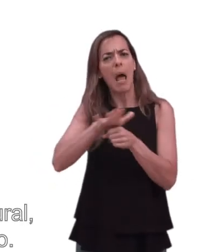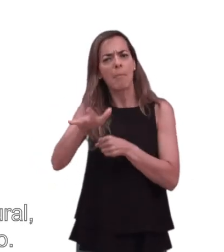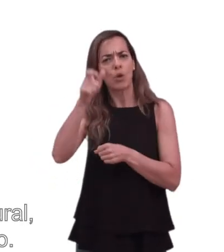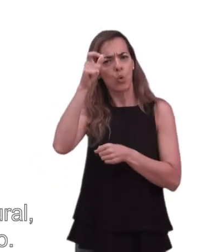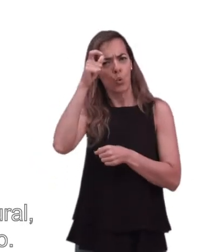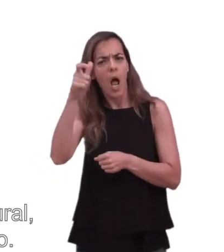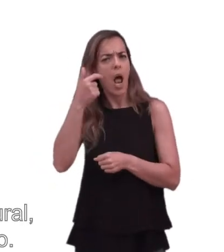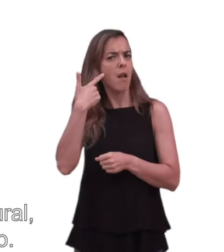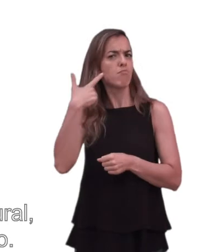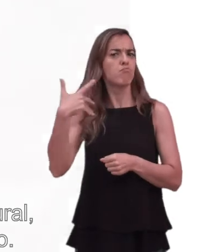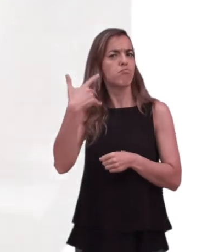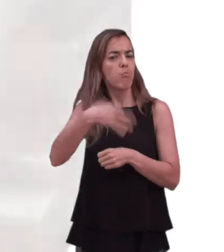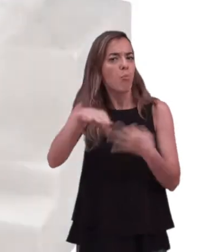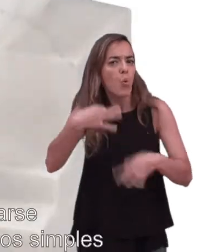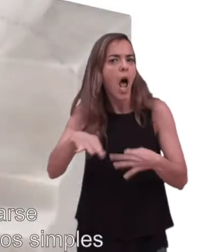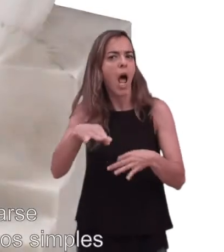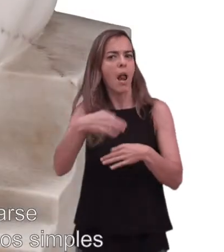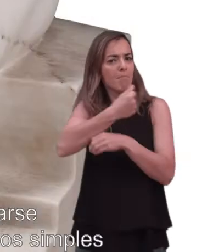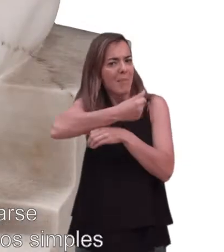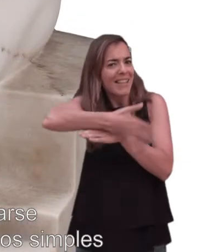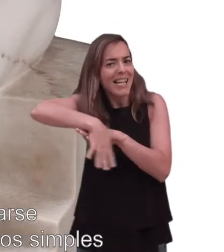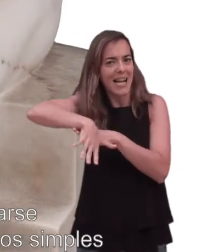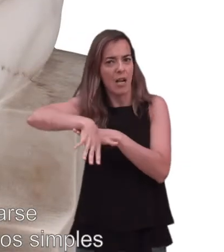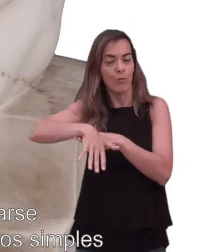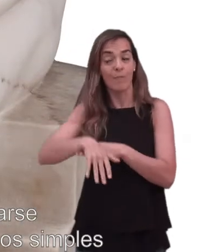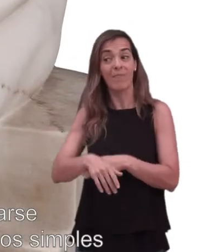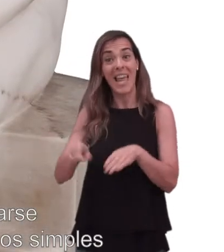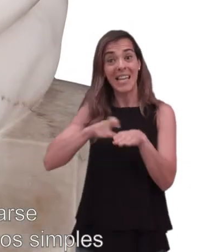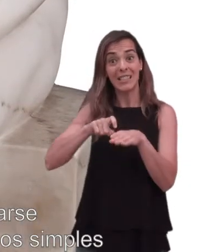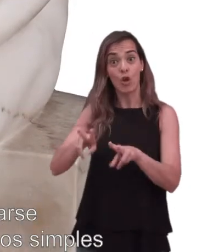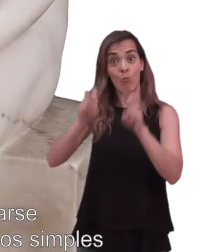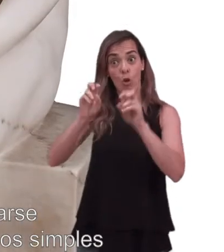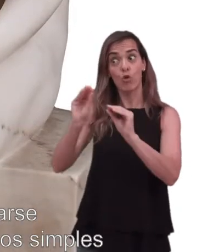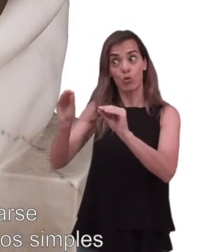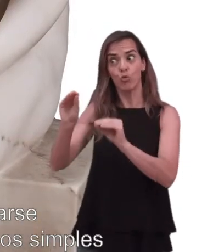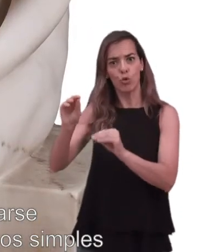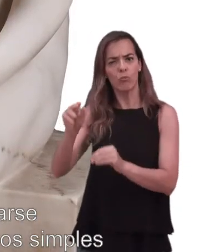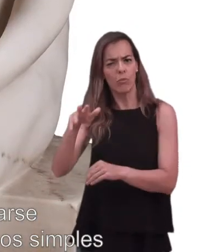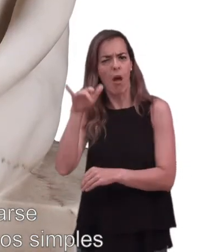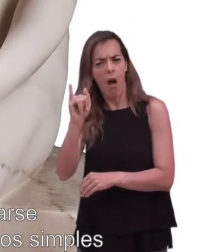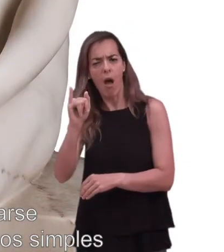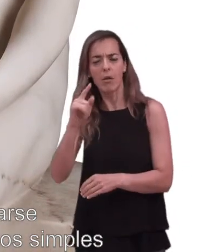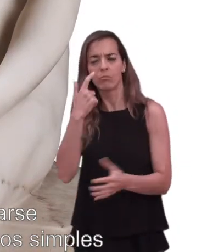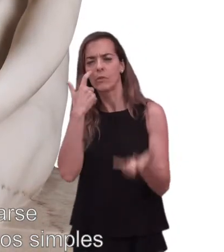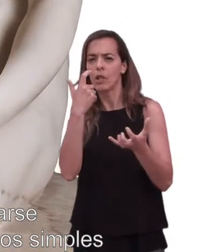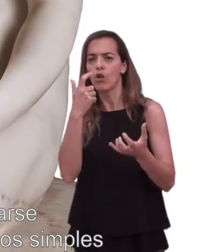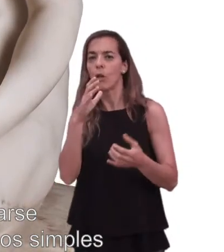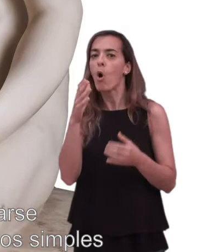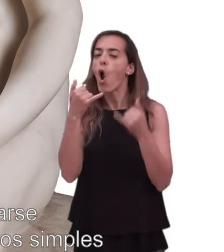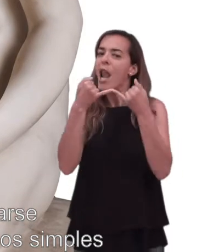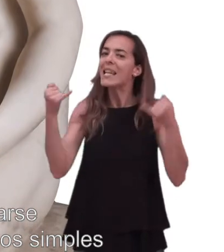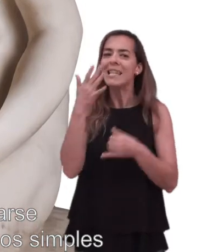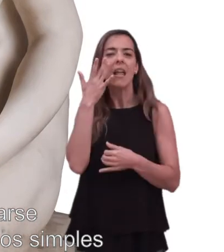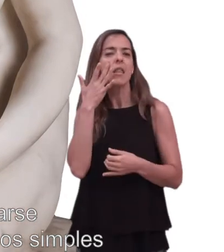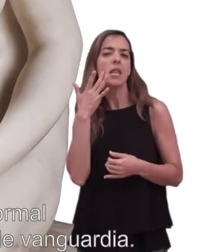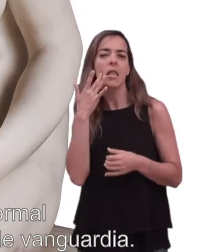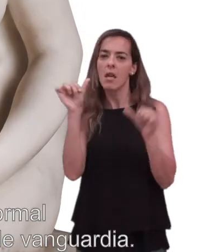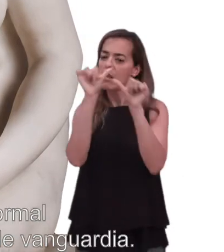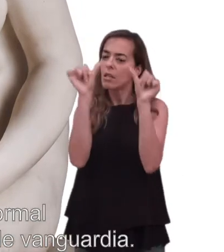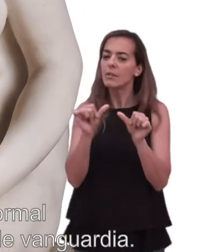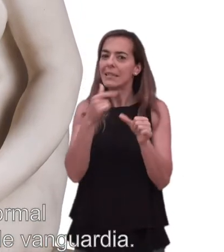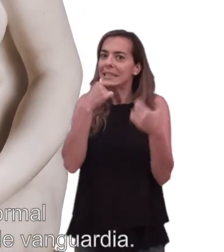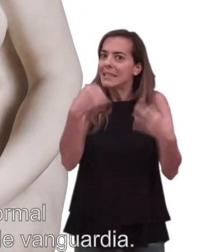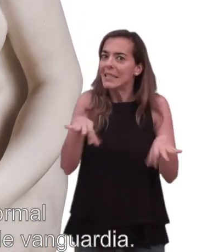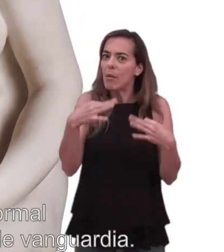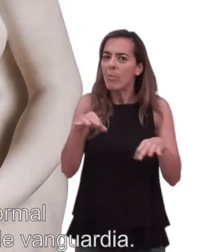lo mediterráneo. Su modernidad puede apreciarse en las líneas depuradas, los contornos simples y un